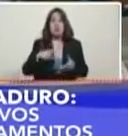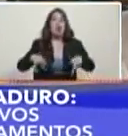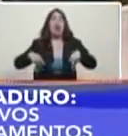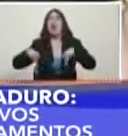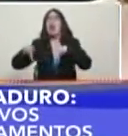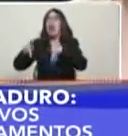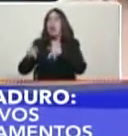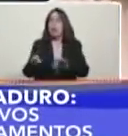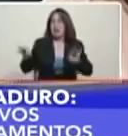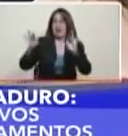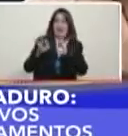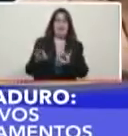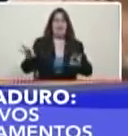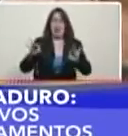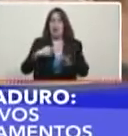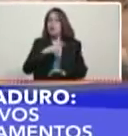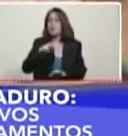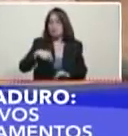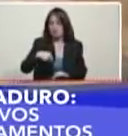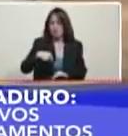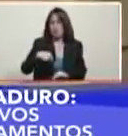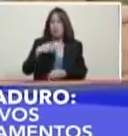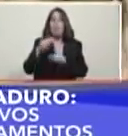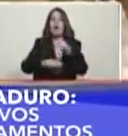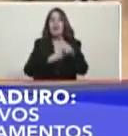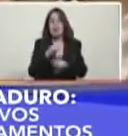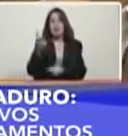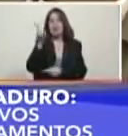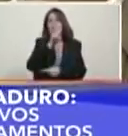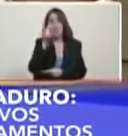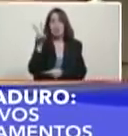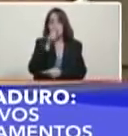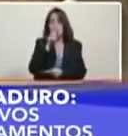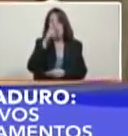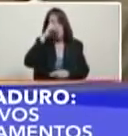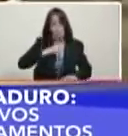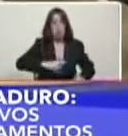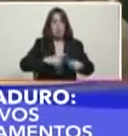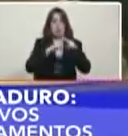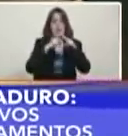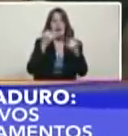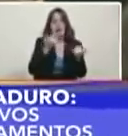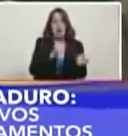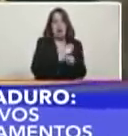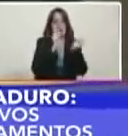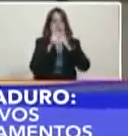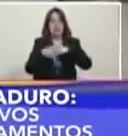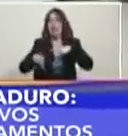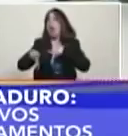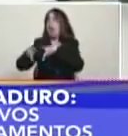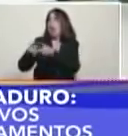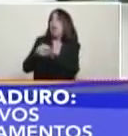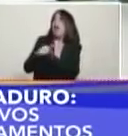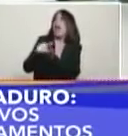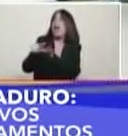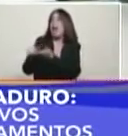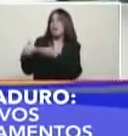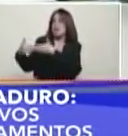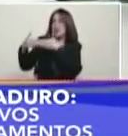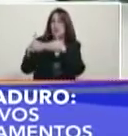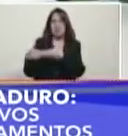nadie, ni vamos a hacer de la Venezuela honorable una Venezuela de mendigo, arrodillado,